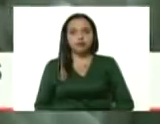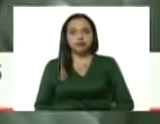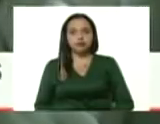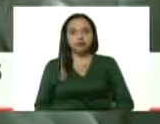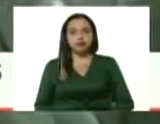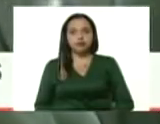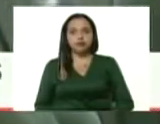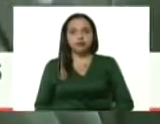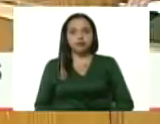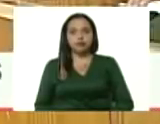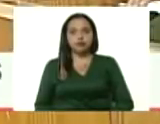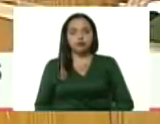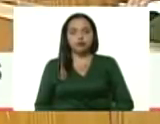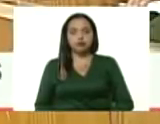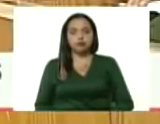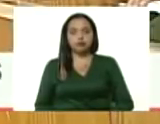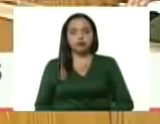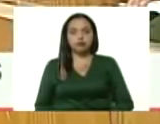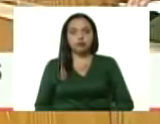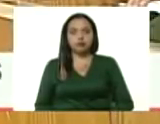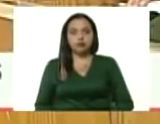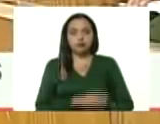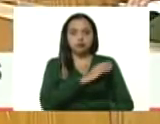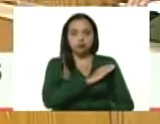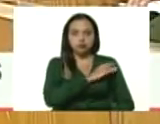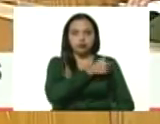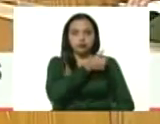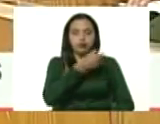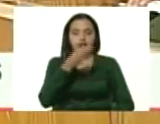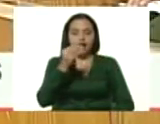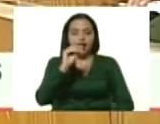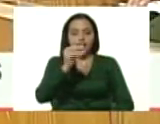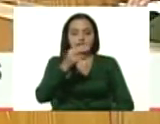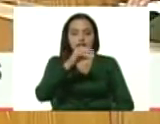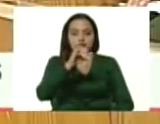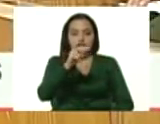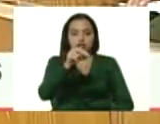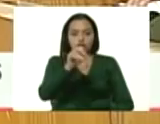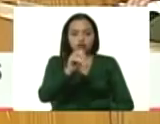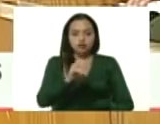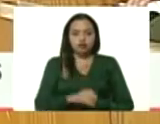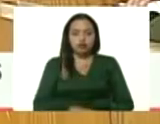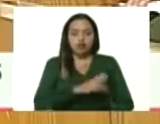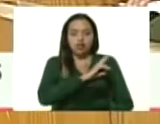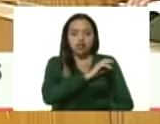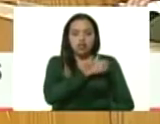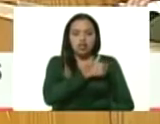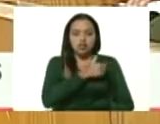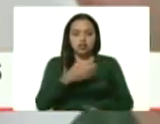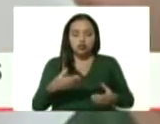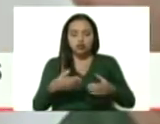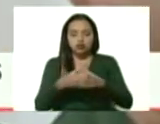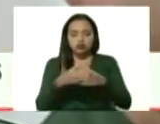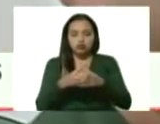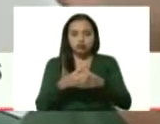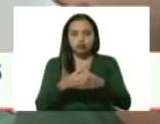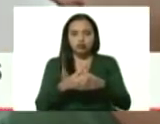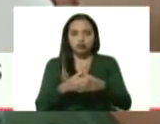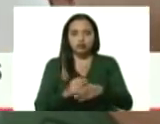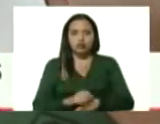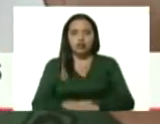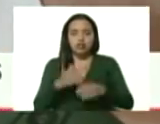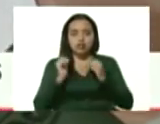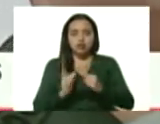El General de División Osvaldo José Aquino Lamón, director conjunto del Régimen Especial de Seguridad. Un equipo, mira,